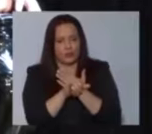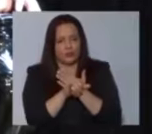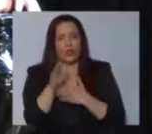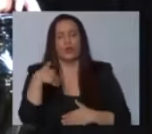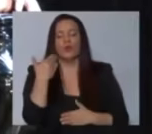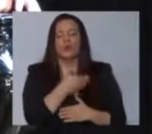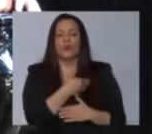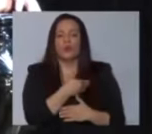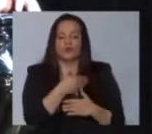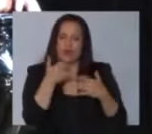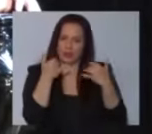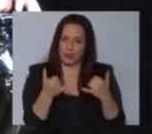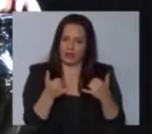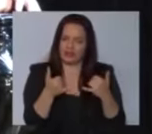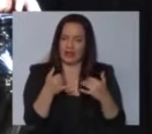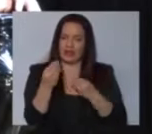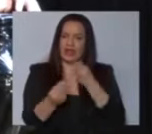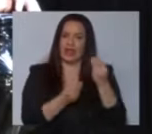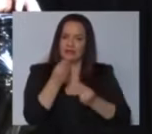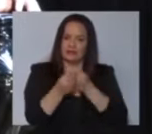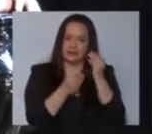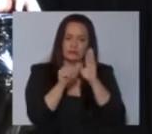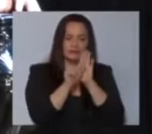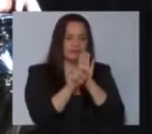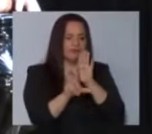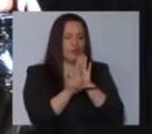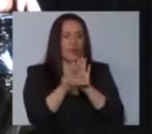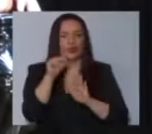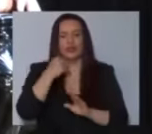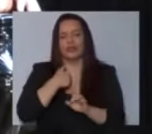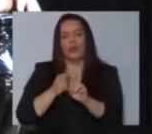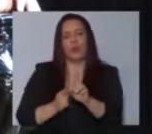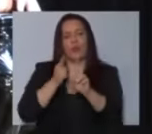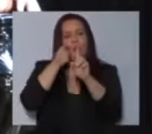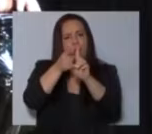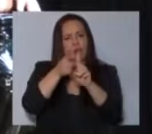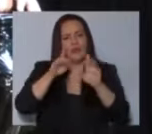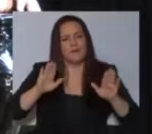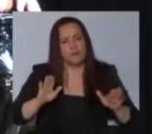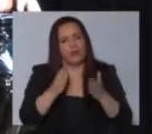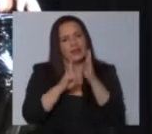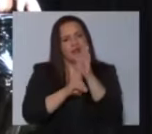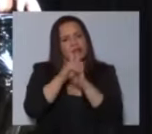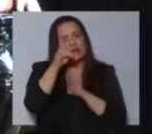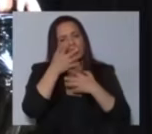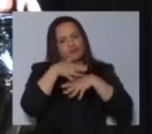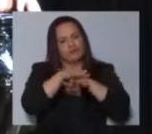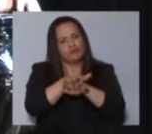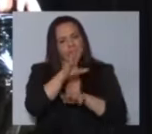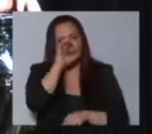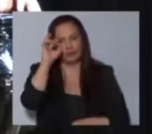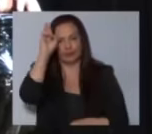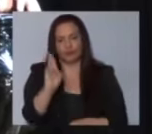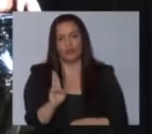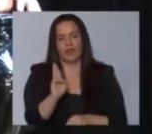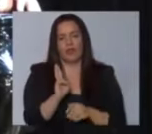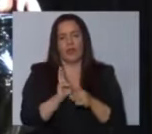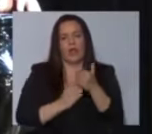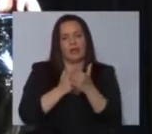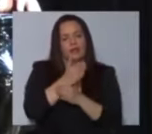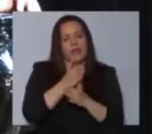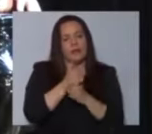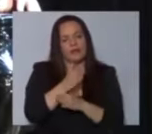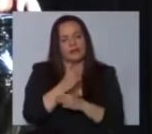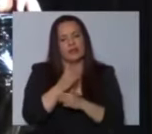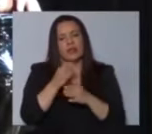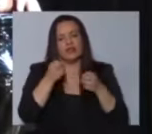Nuestras prioridades en el quehacer legislativo no tendrán otro norte más que impulsar el desarrollo integral de Costa Rica, mediante la